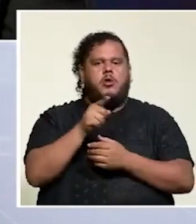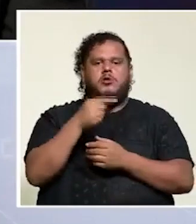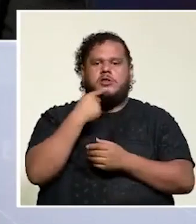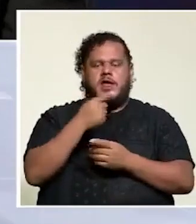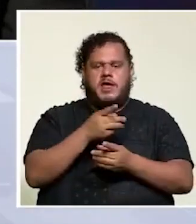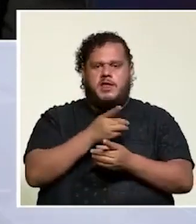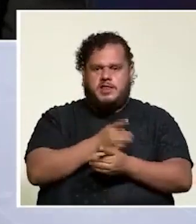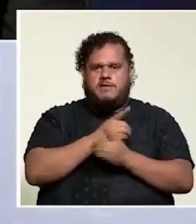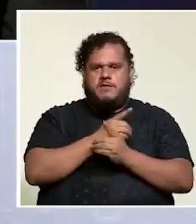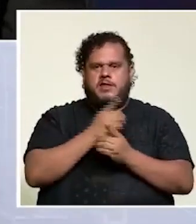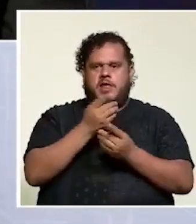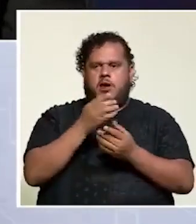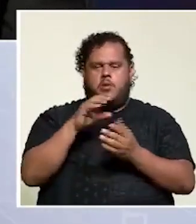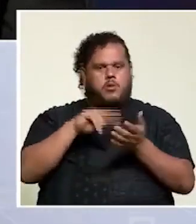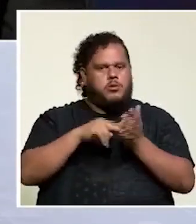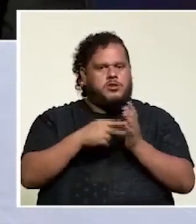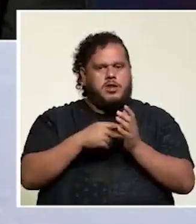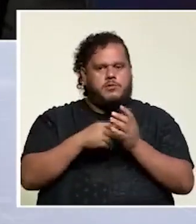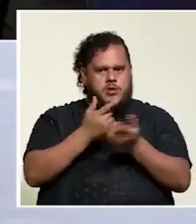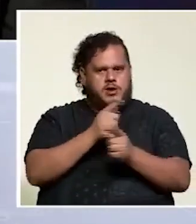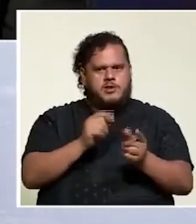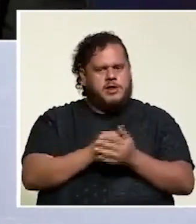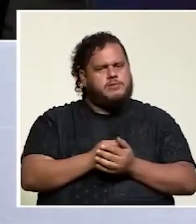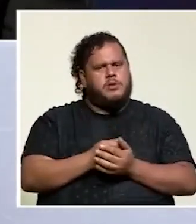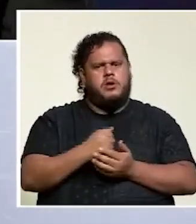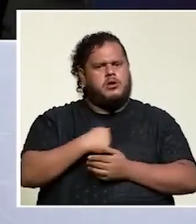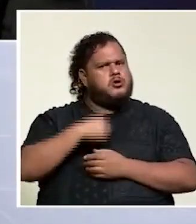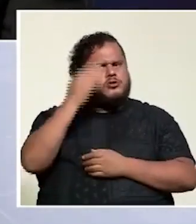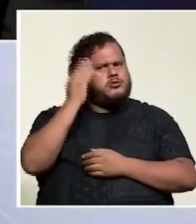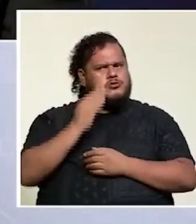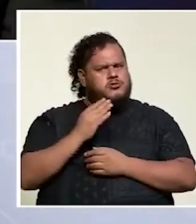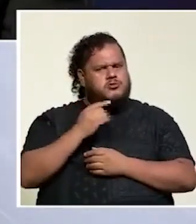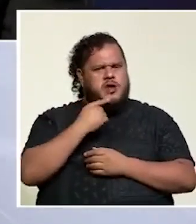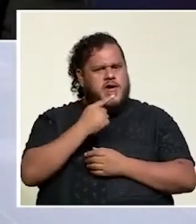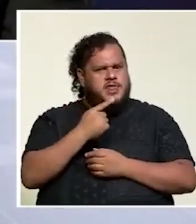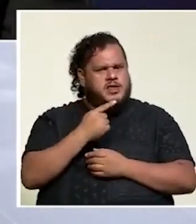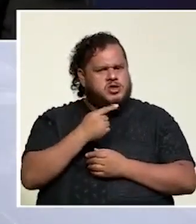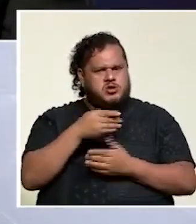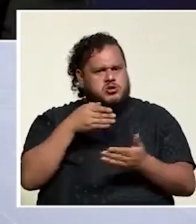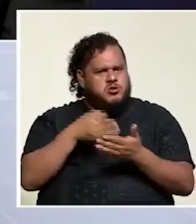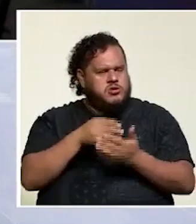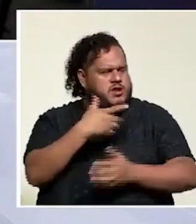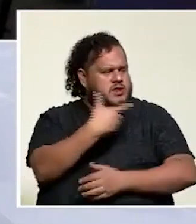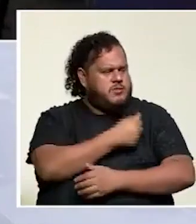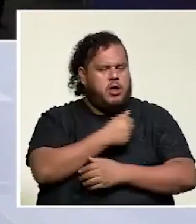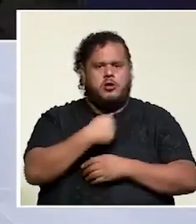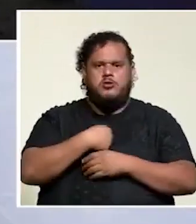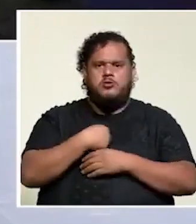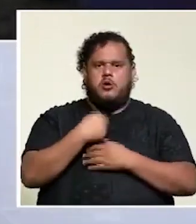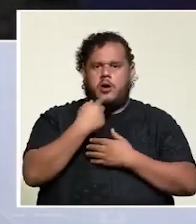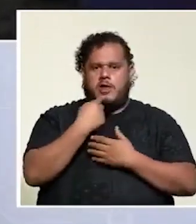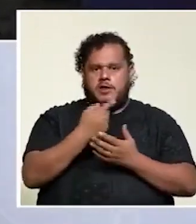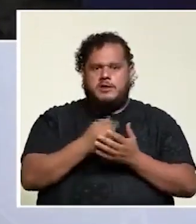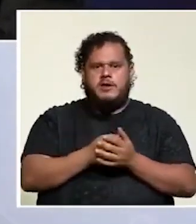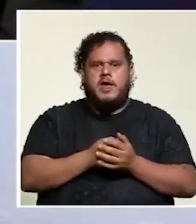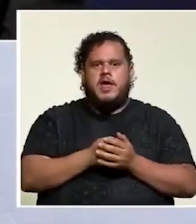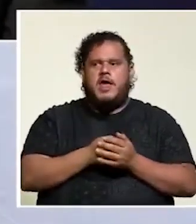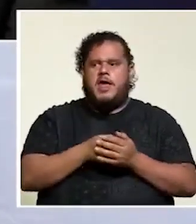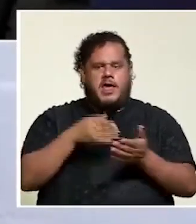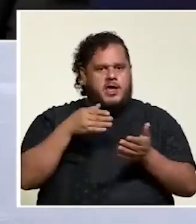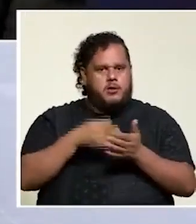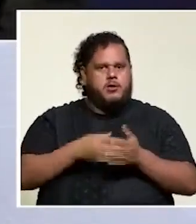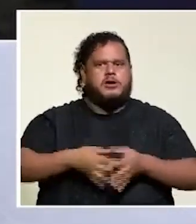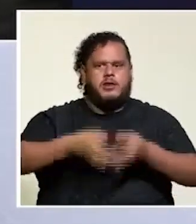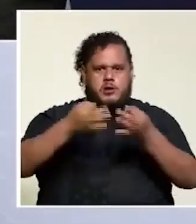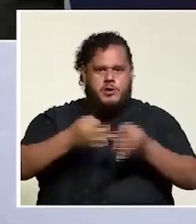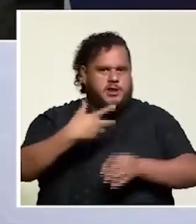defiende un concepto de libertad que no es tal. Yo nunca me he pronunciado en contra de las vacunas. Yo he dicho... En contra de la obligatoriedad de